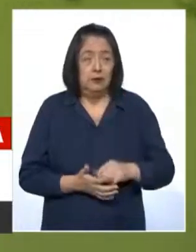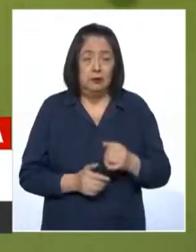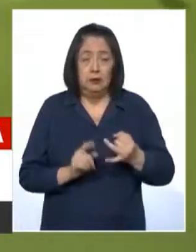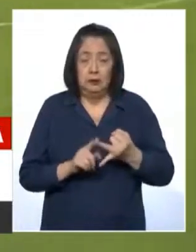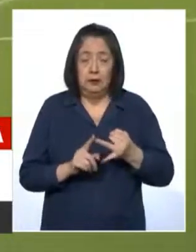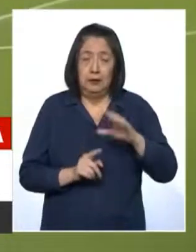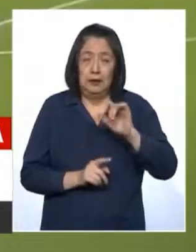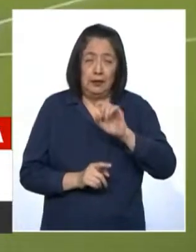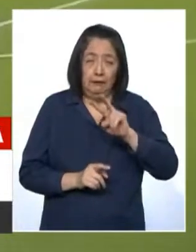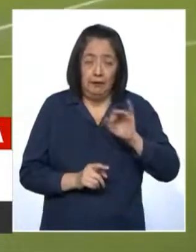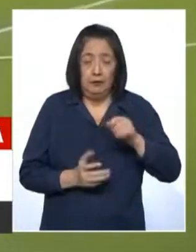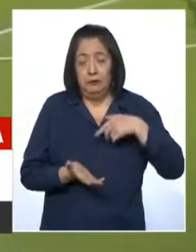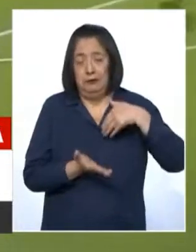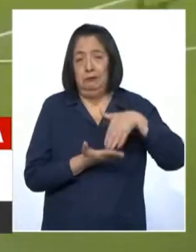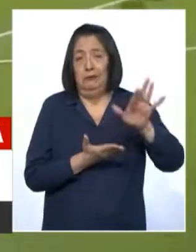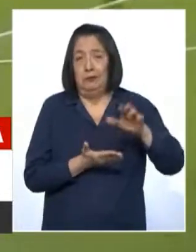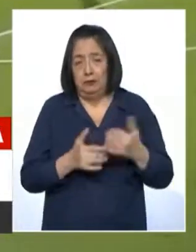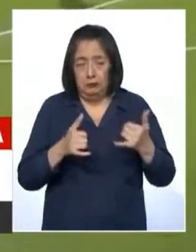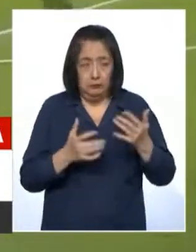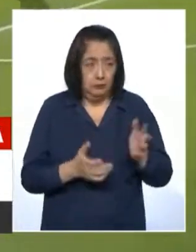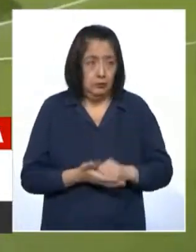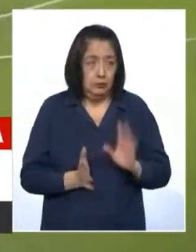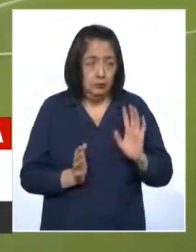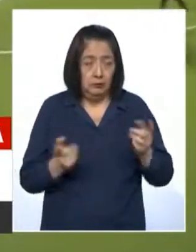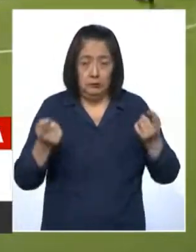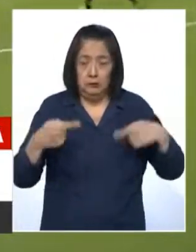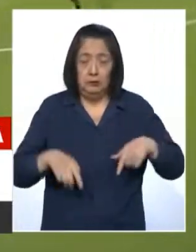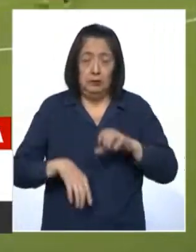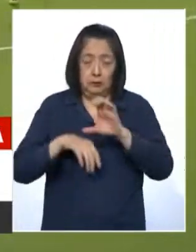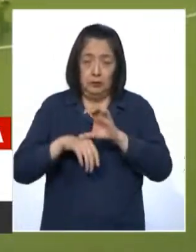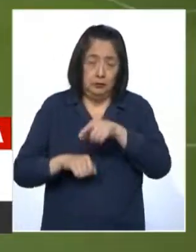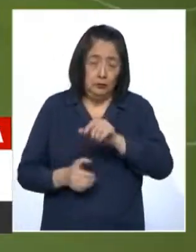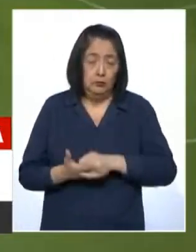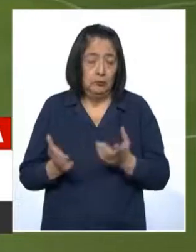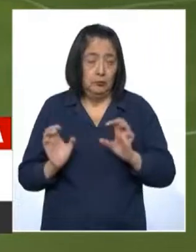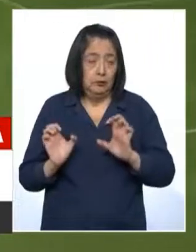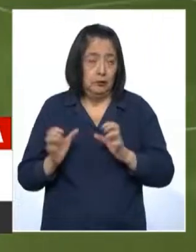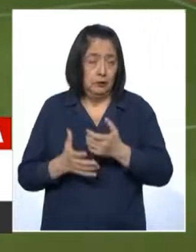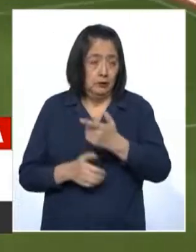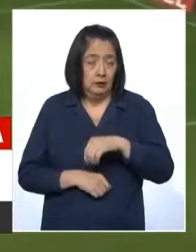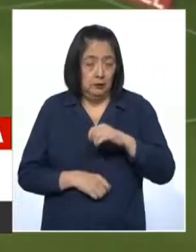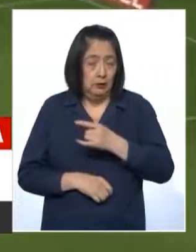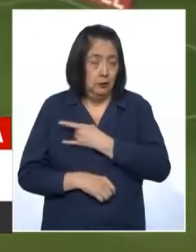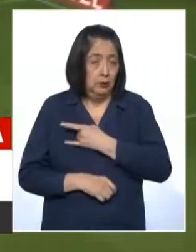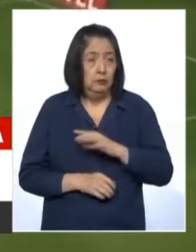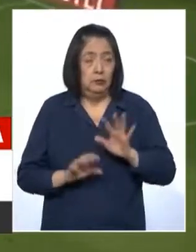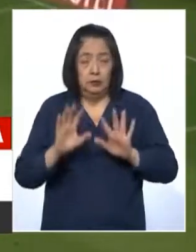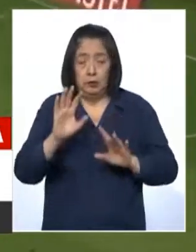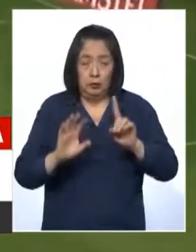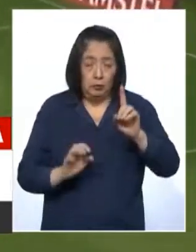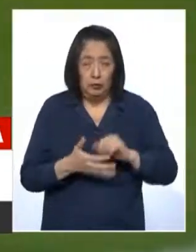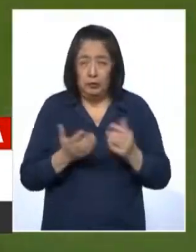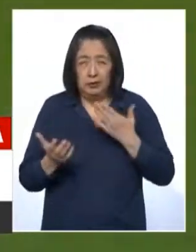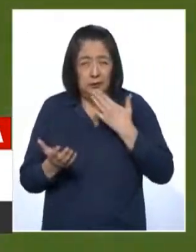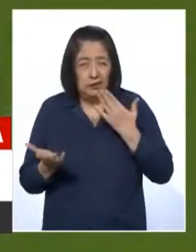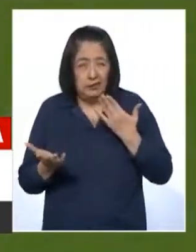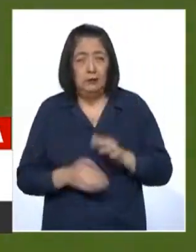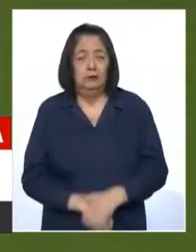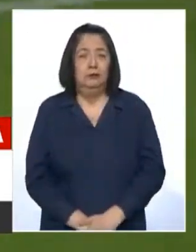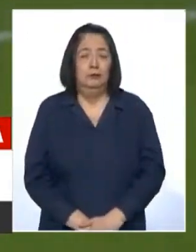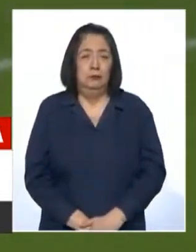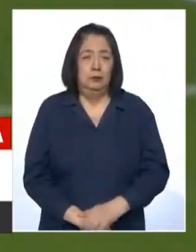Carvalho, que fue expulsado en el último partido ante Gimnasia en el Monumental. De esta manera, el 11 titular saldría de la